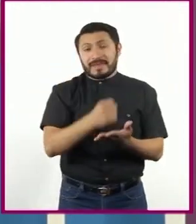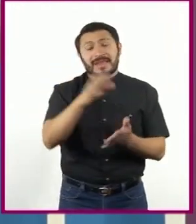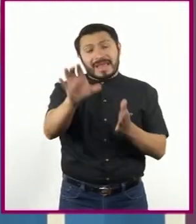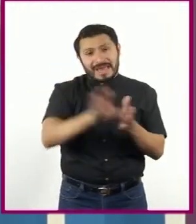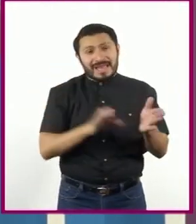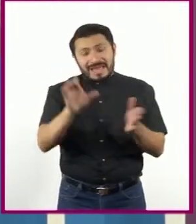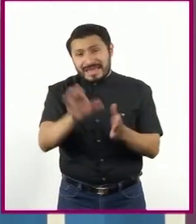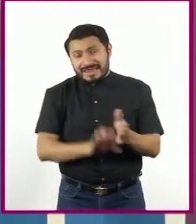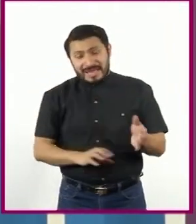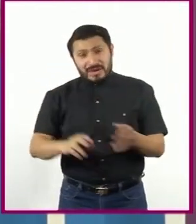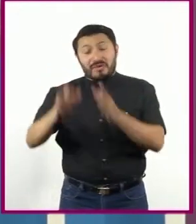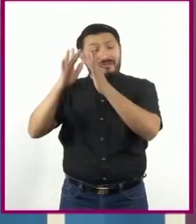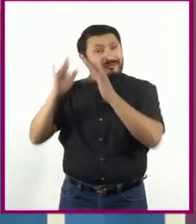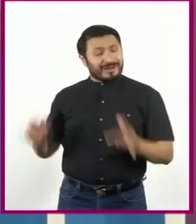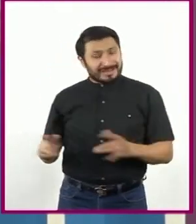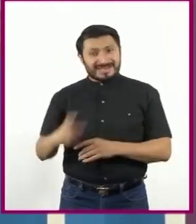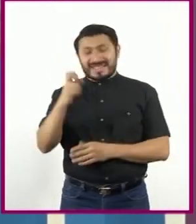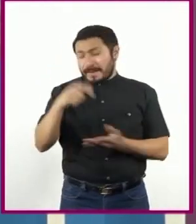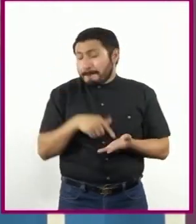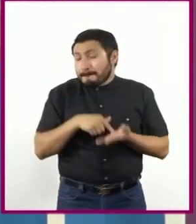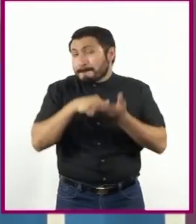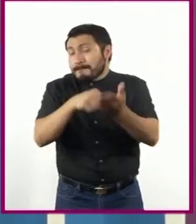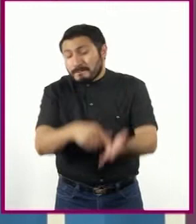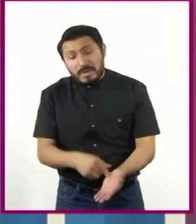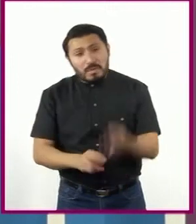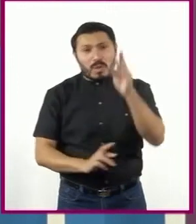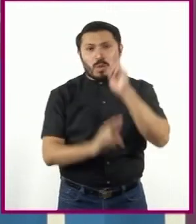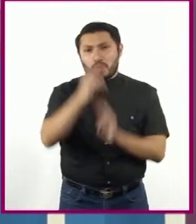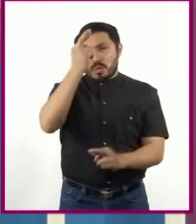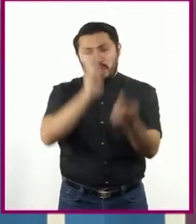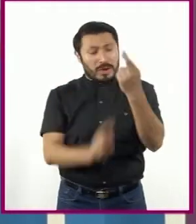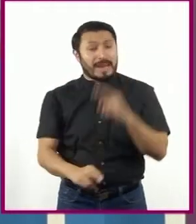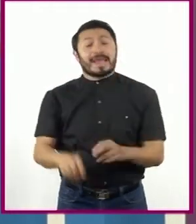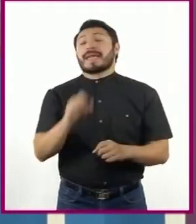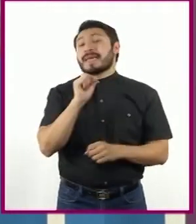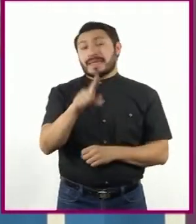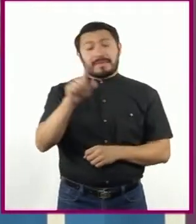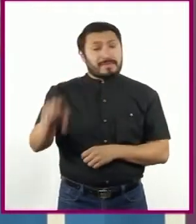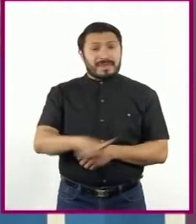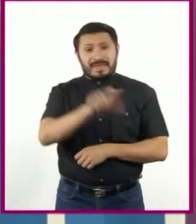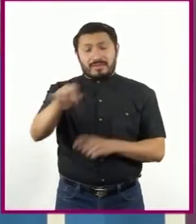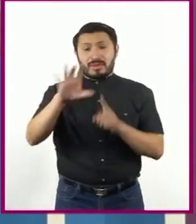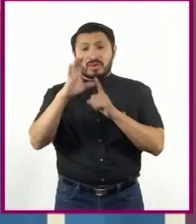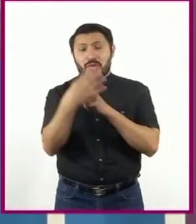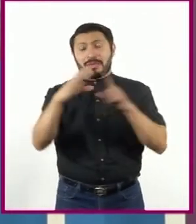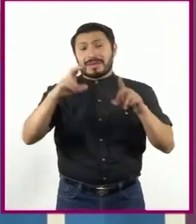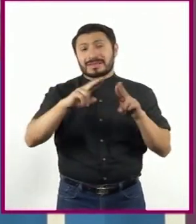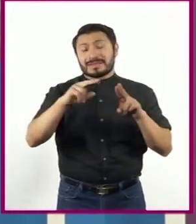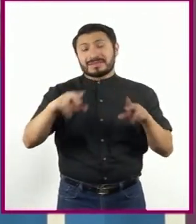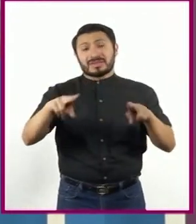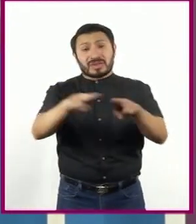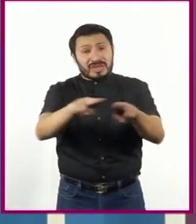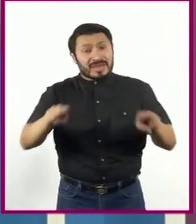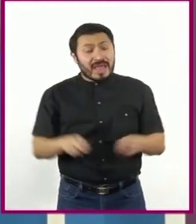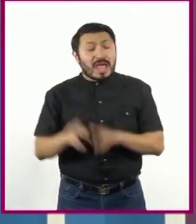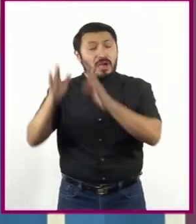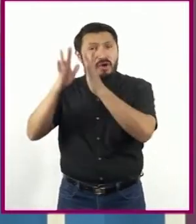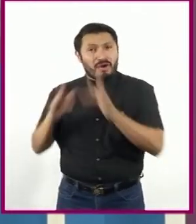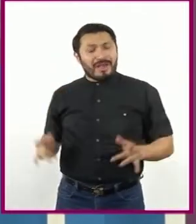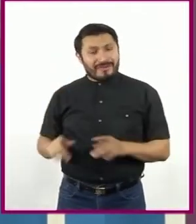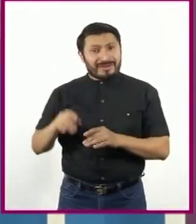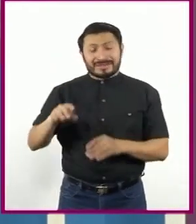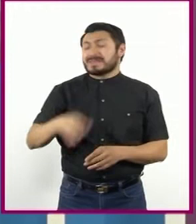republicano francés, propuesto durante la Revolución y adoptado por la Convención Nacional Francesa.